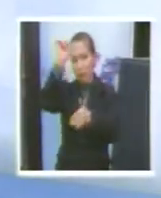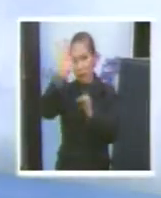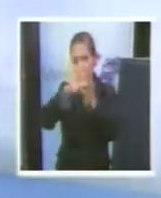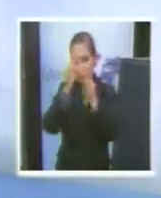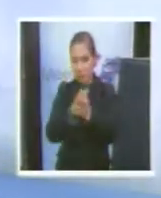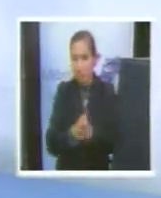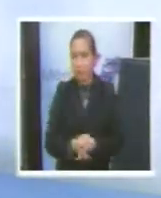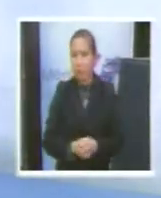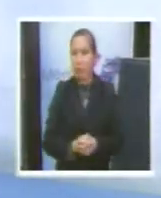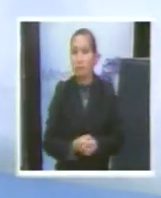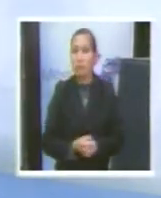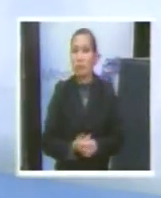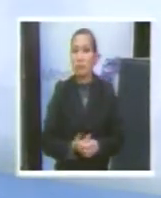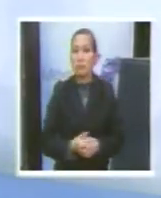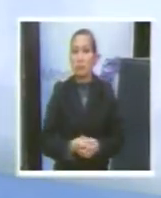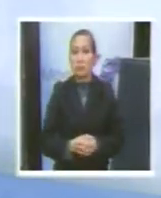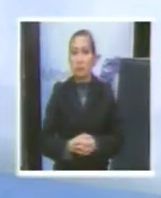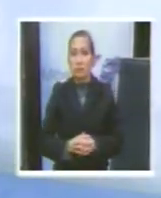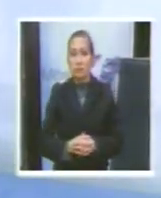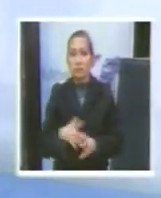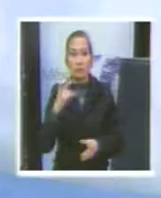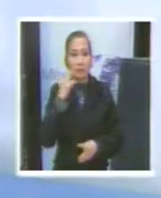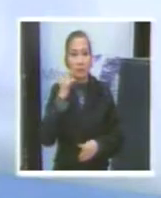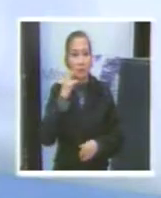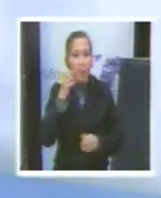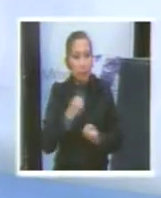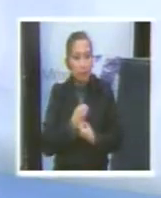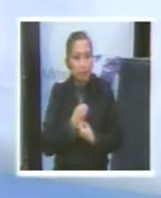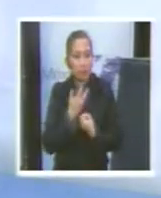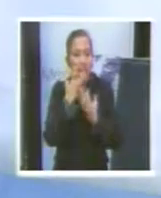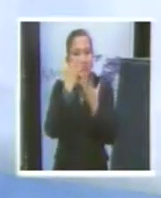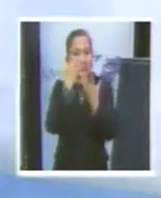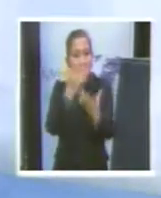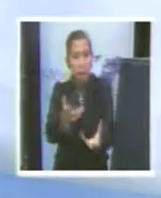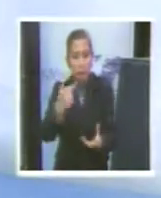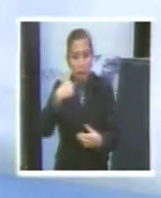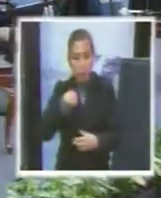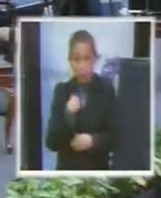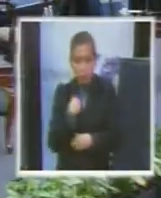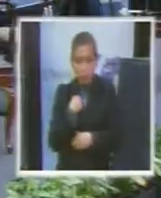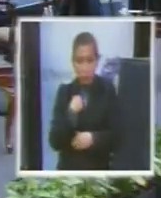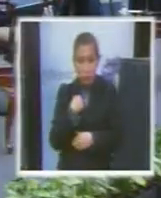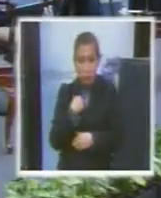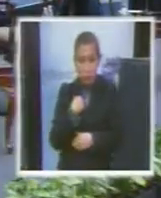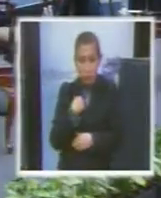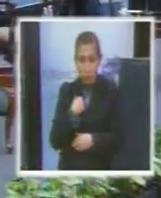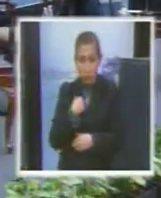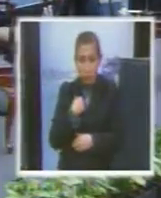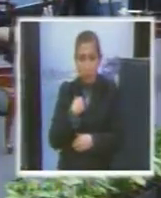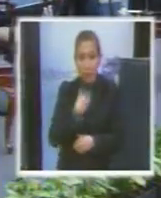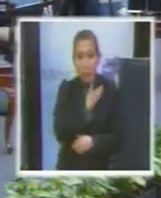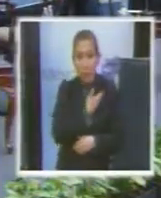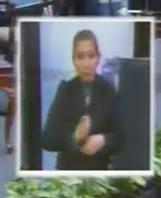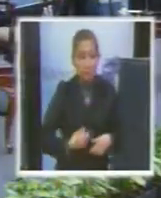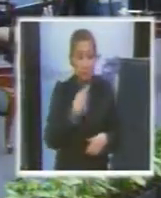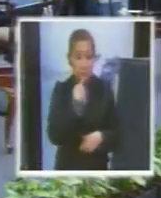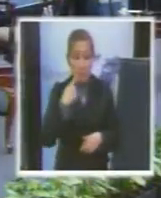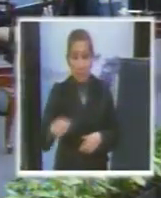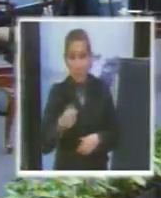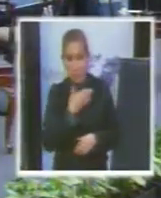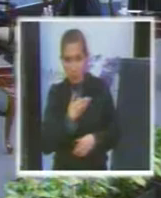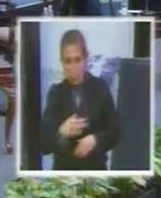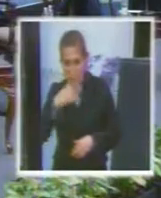manera y tratar de compartir lo que desde el Ejecutivo, por instrucción del Presidente